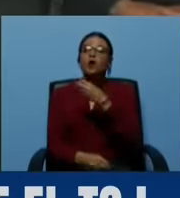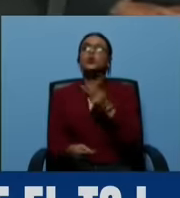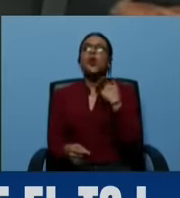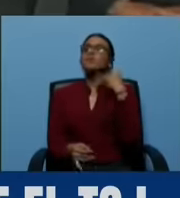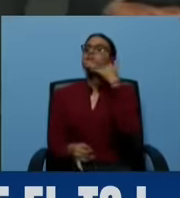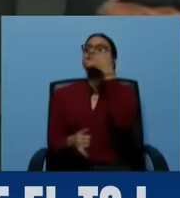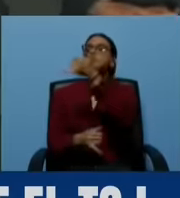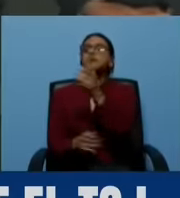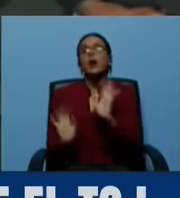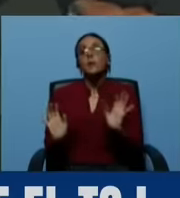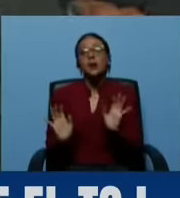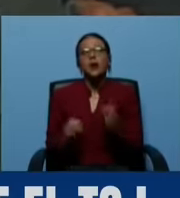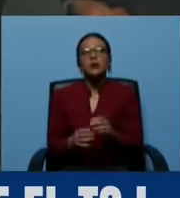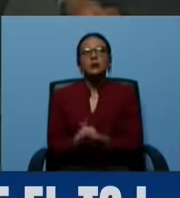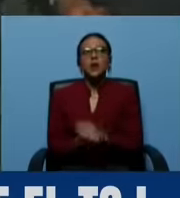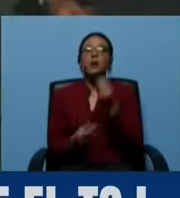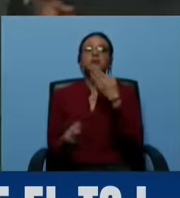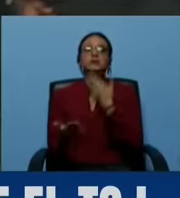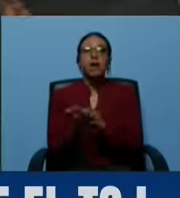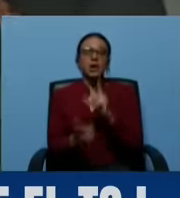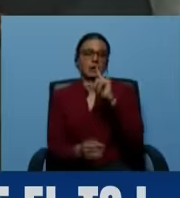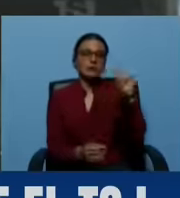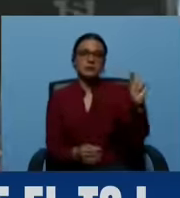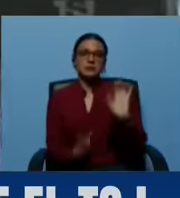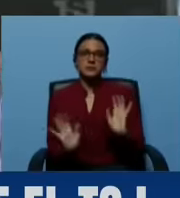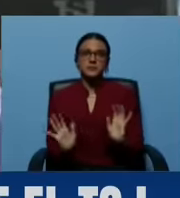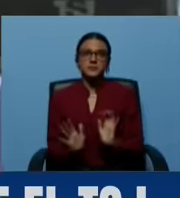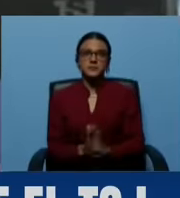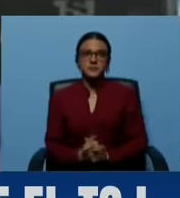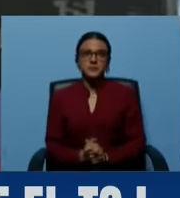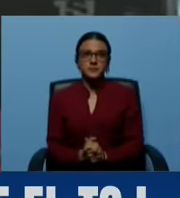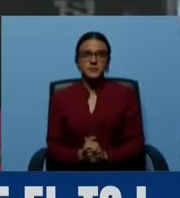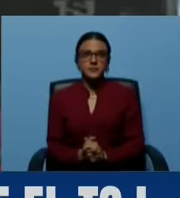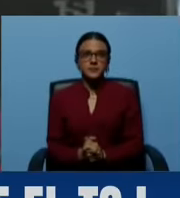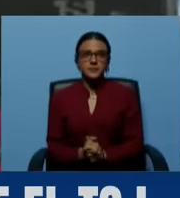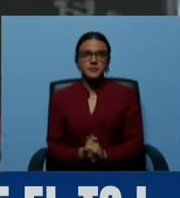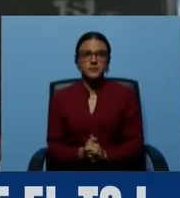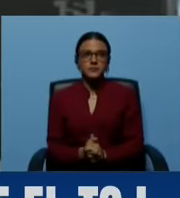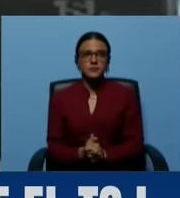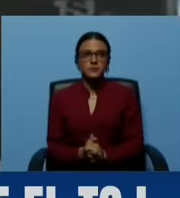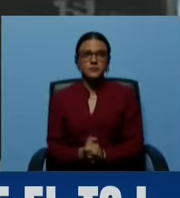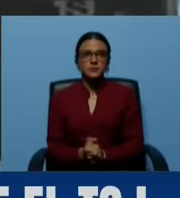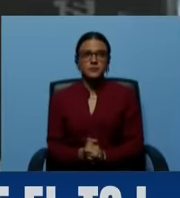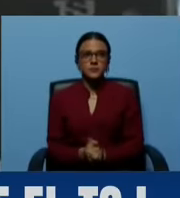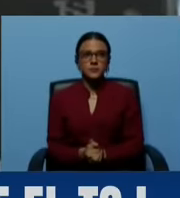Muchísimas ¿Qué pruebas entonces presentaron? ¿Qué fue lo que presentaron? ¿Qué pruebas fue lo que presentaron el día de hoy?